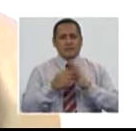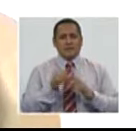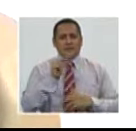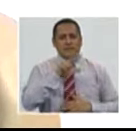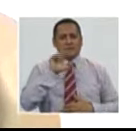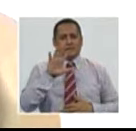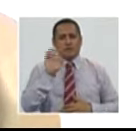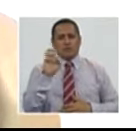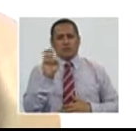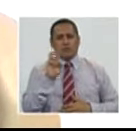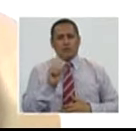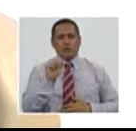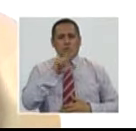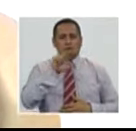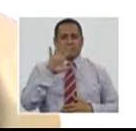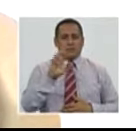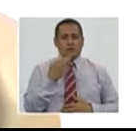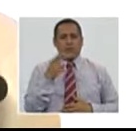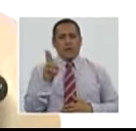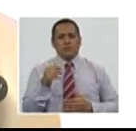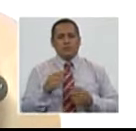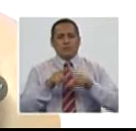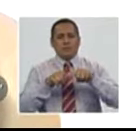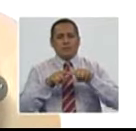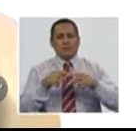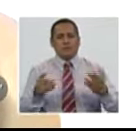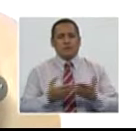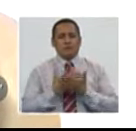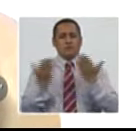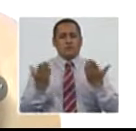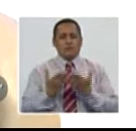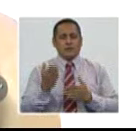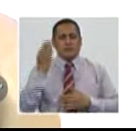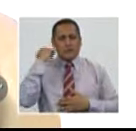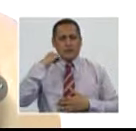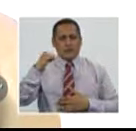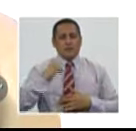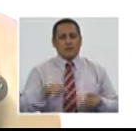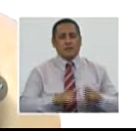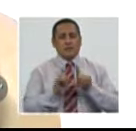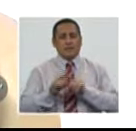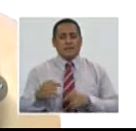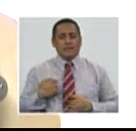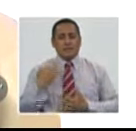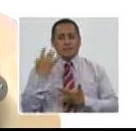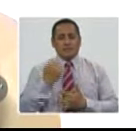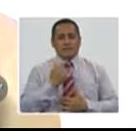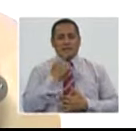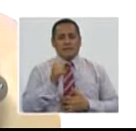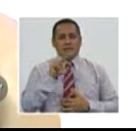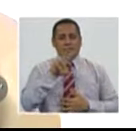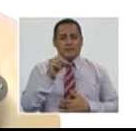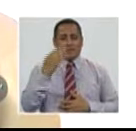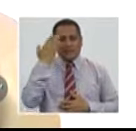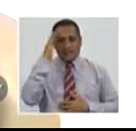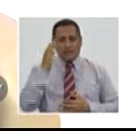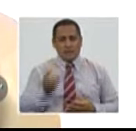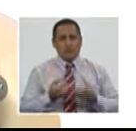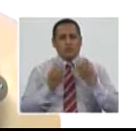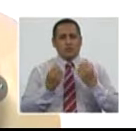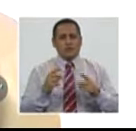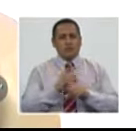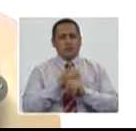equivale a 35 dólares o 35 euros Dependiendo el país donde se encuentre y la espera es de 30 días